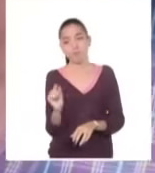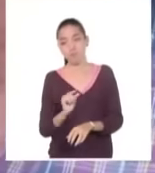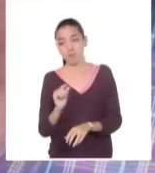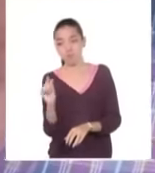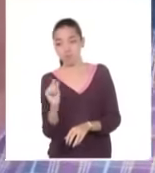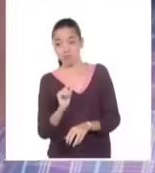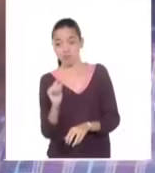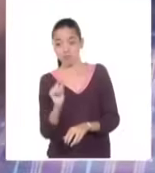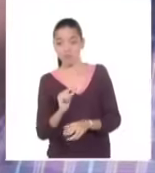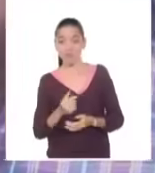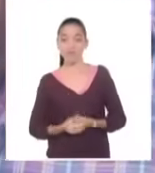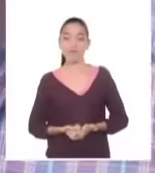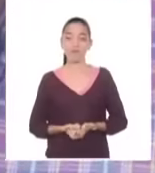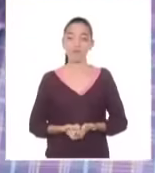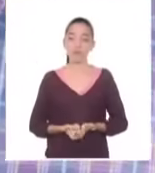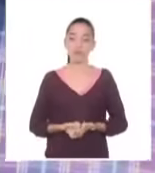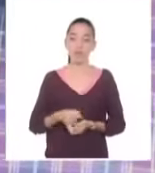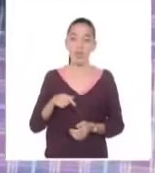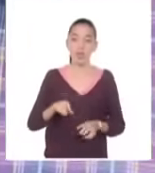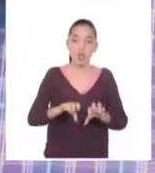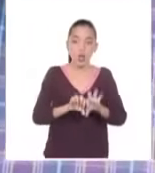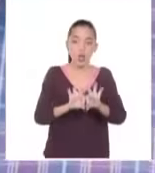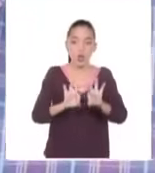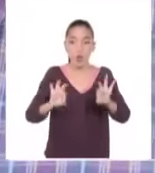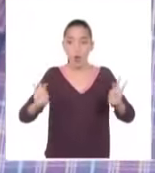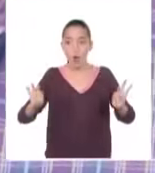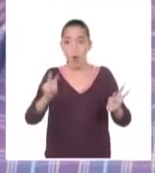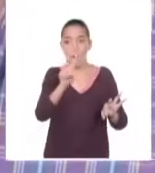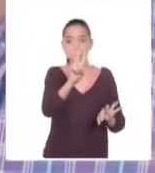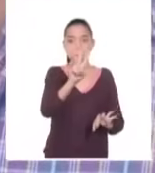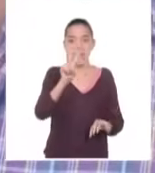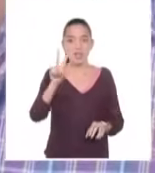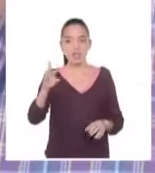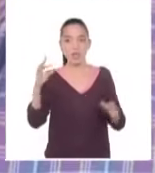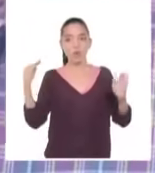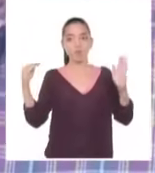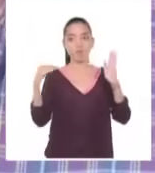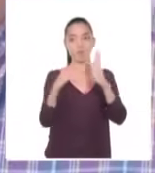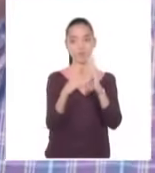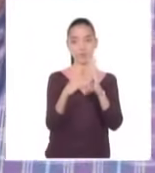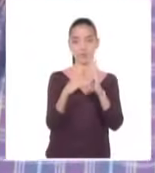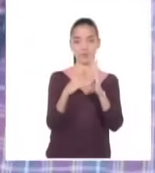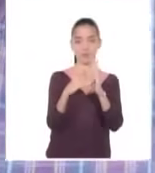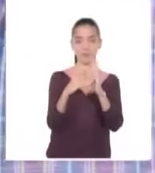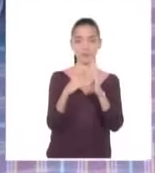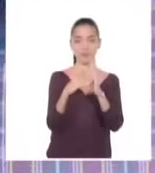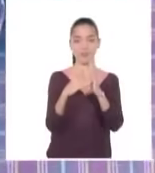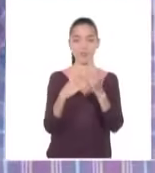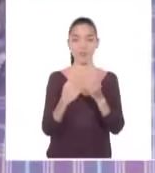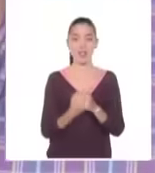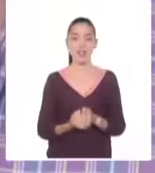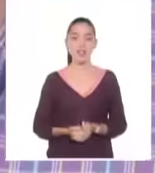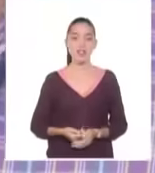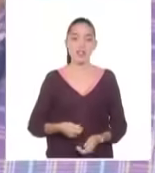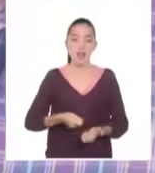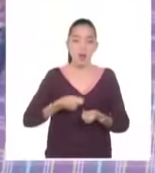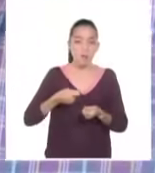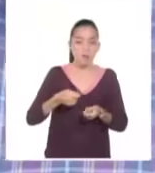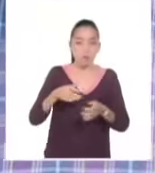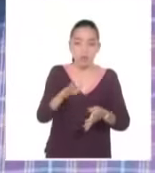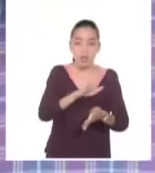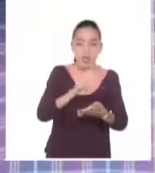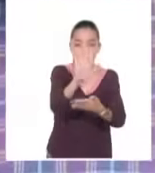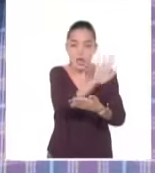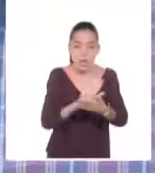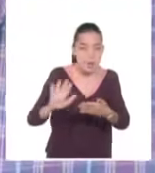limpiar, 22.000 tubos. Se están limpiando 8.000 tubos por cada turno, 1.600 tubos en el día, porque